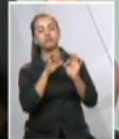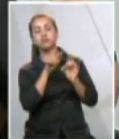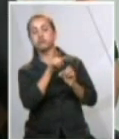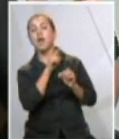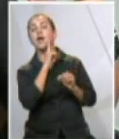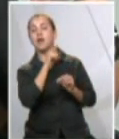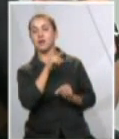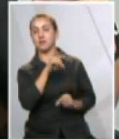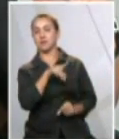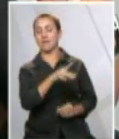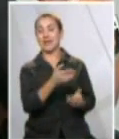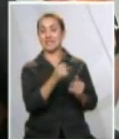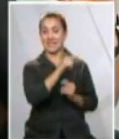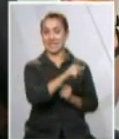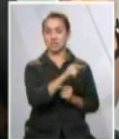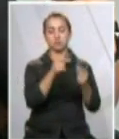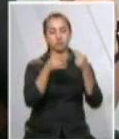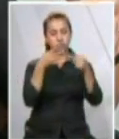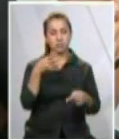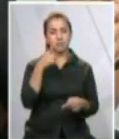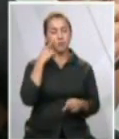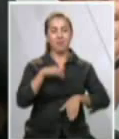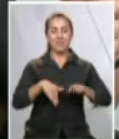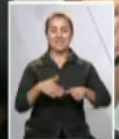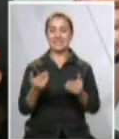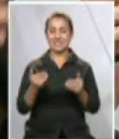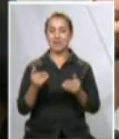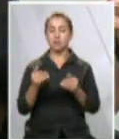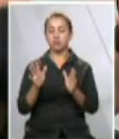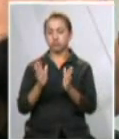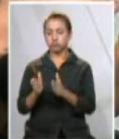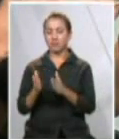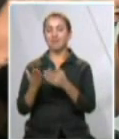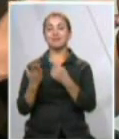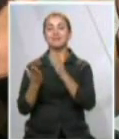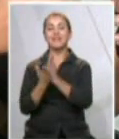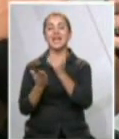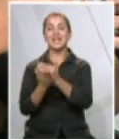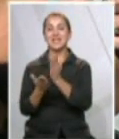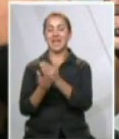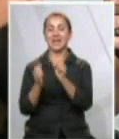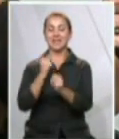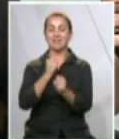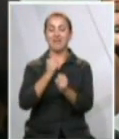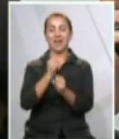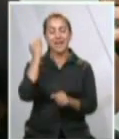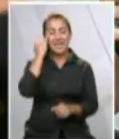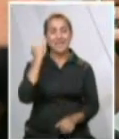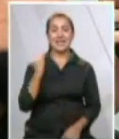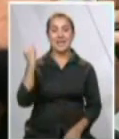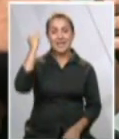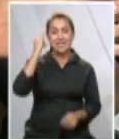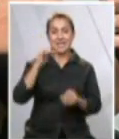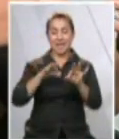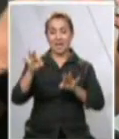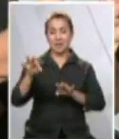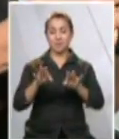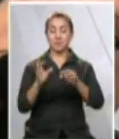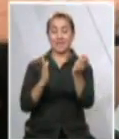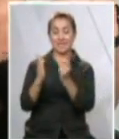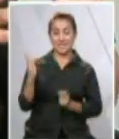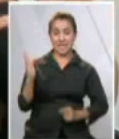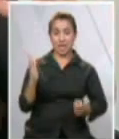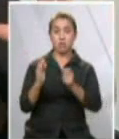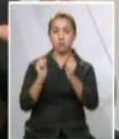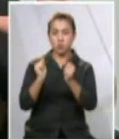soluciones posibles. Pero a veces carecemos de la parte técnica que sí tiene la gente de que trabaja en ingeniería, en diseño, que puede